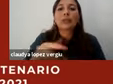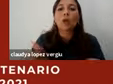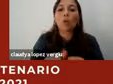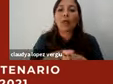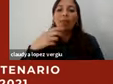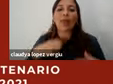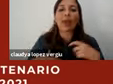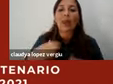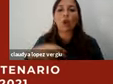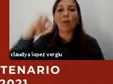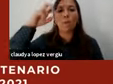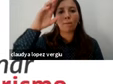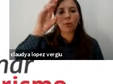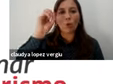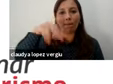género en PROMPERÚ.